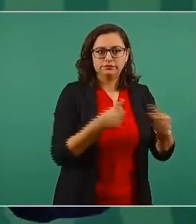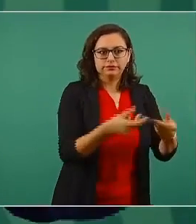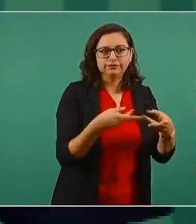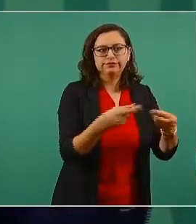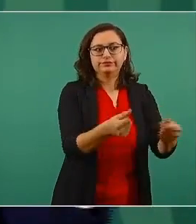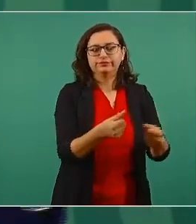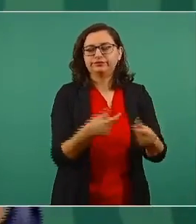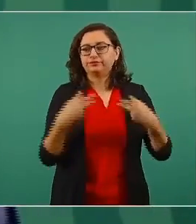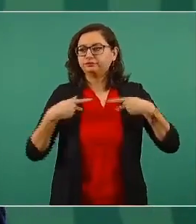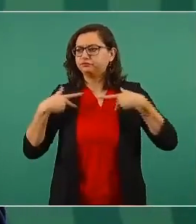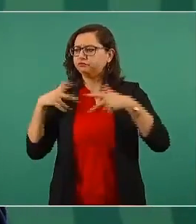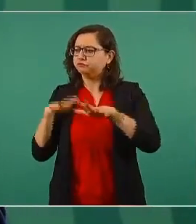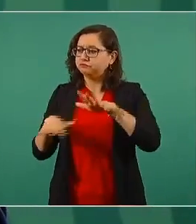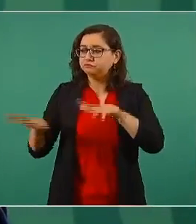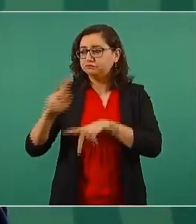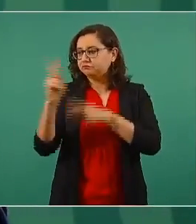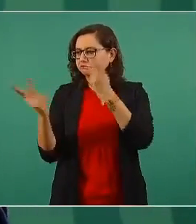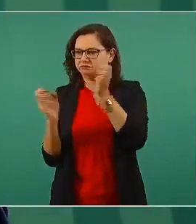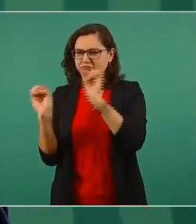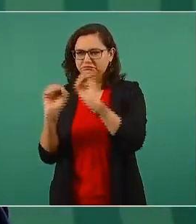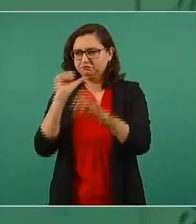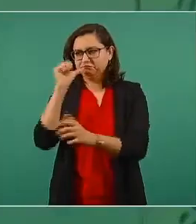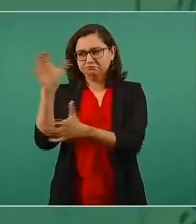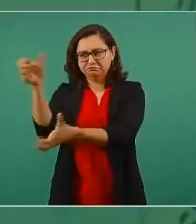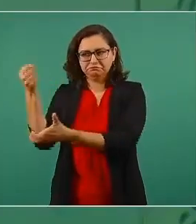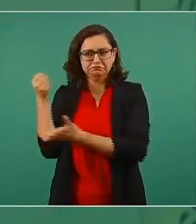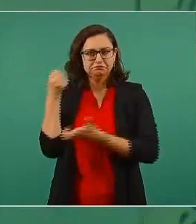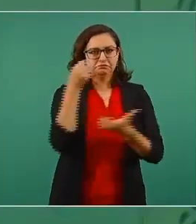sin consultarle a la gente.